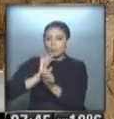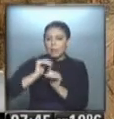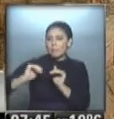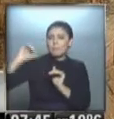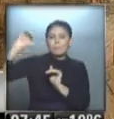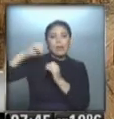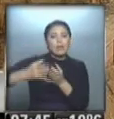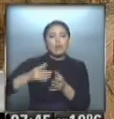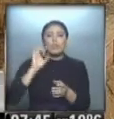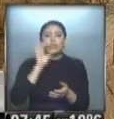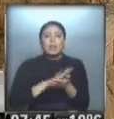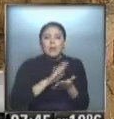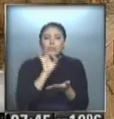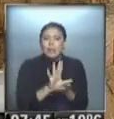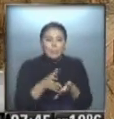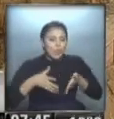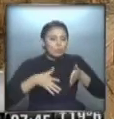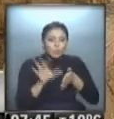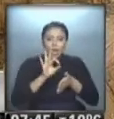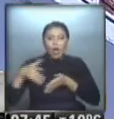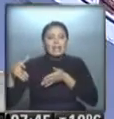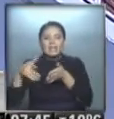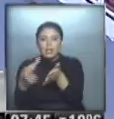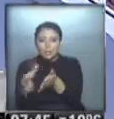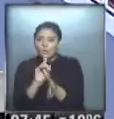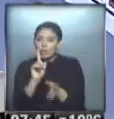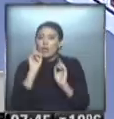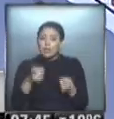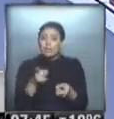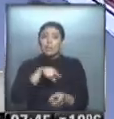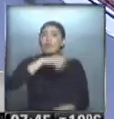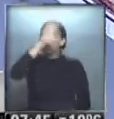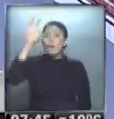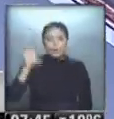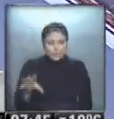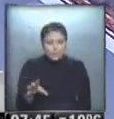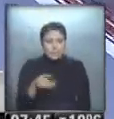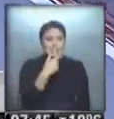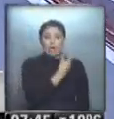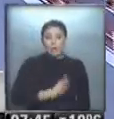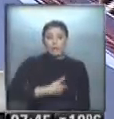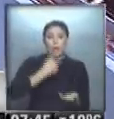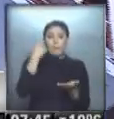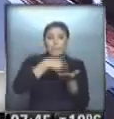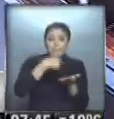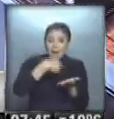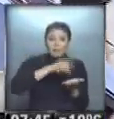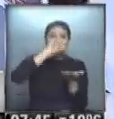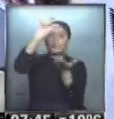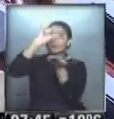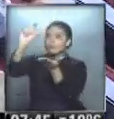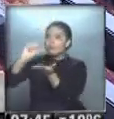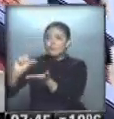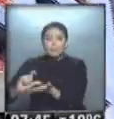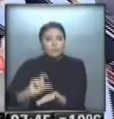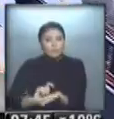con no solo con rutas y caminos nacionales sino por los recursos girados provincias para hacer también obras en